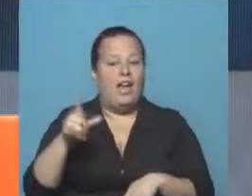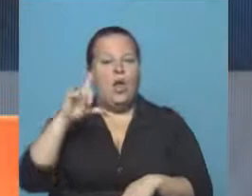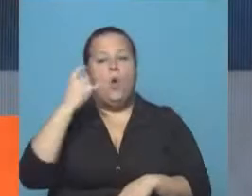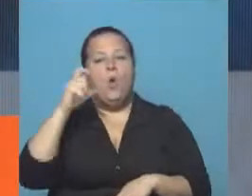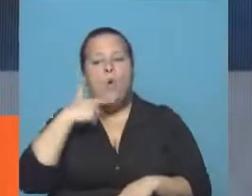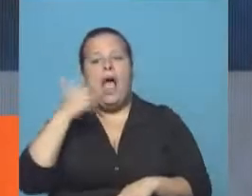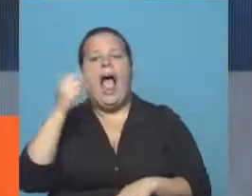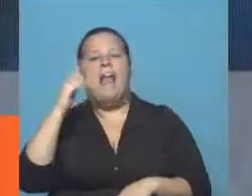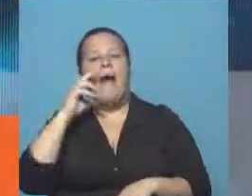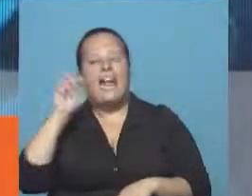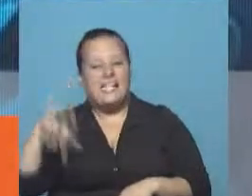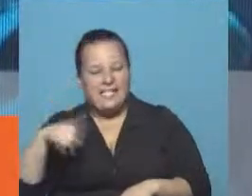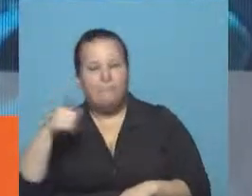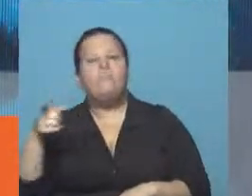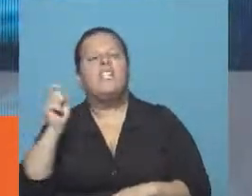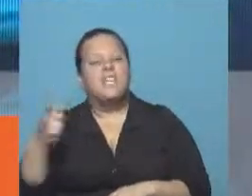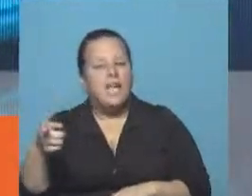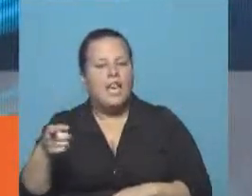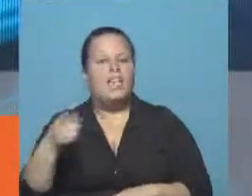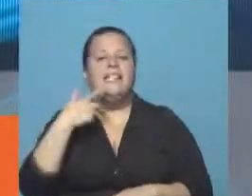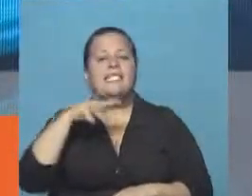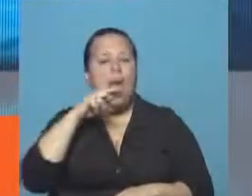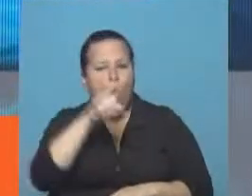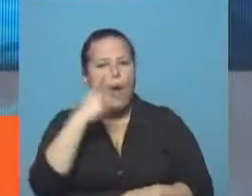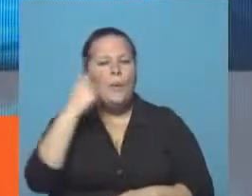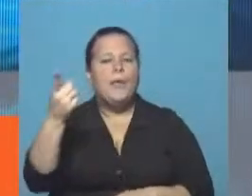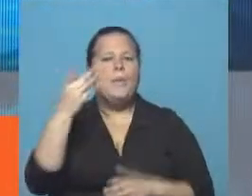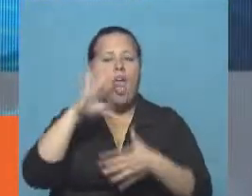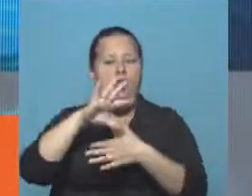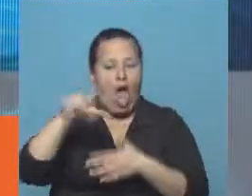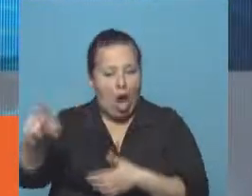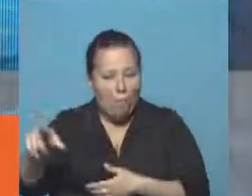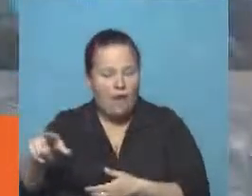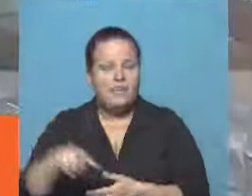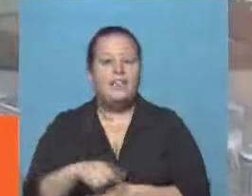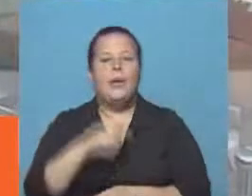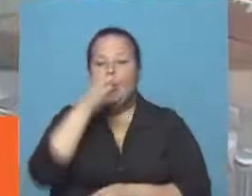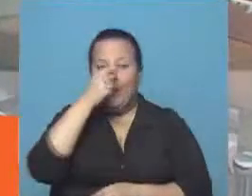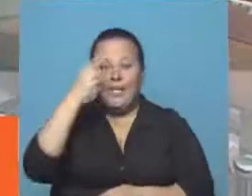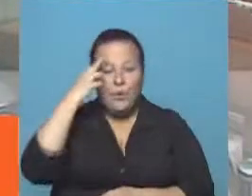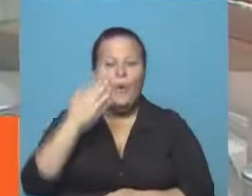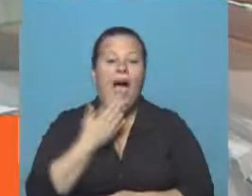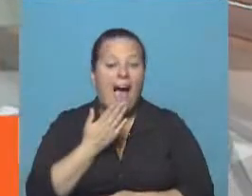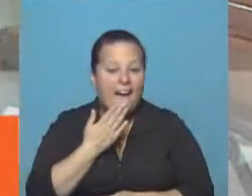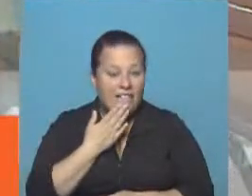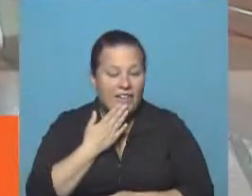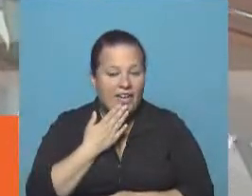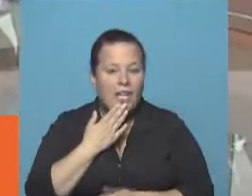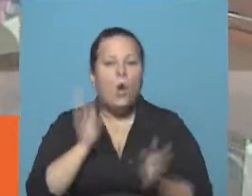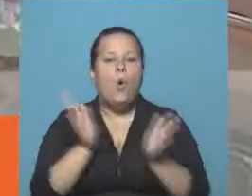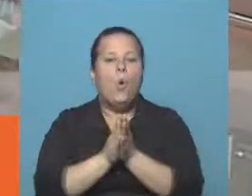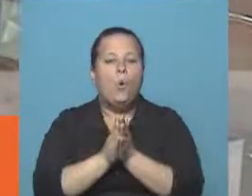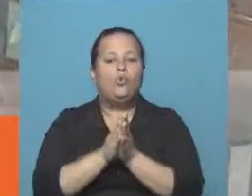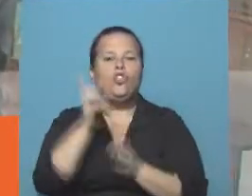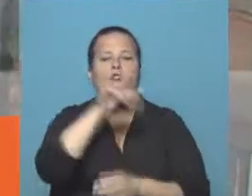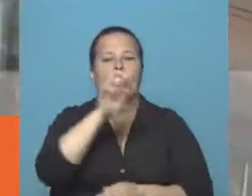Lucas Albarracín. Ignacio Lucas Albarracín, un sanjuanino que vivía en Lomas de Zamora, el 29 de abril, junto con